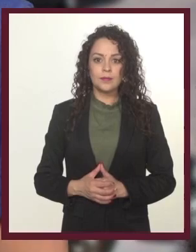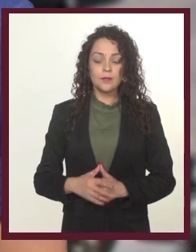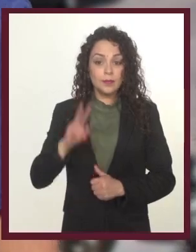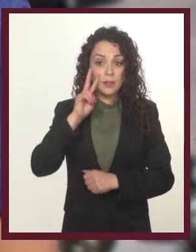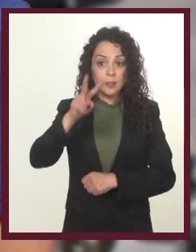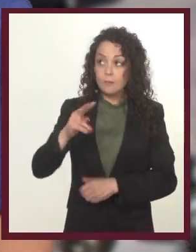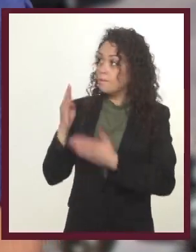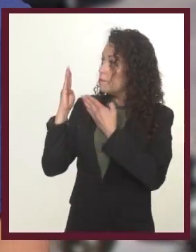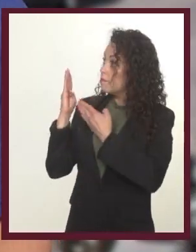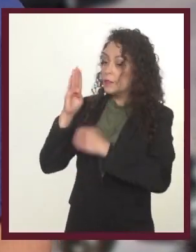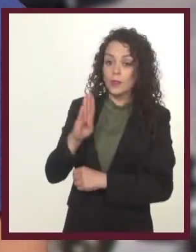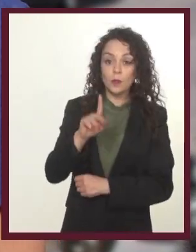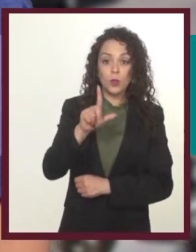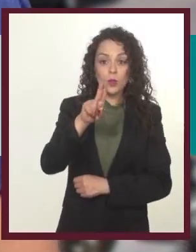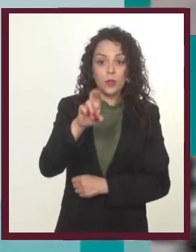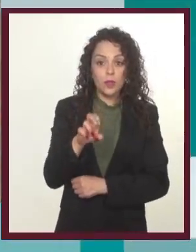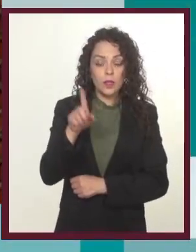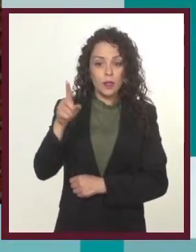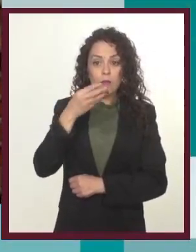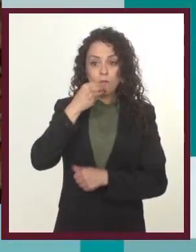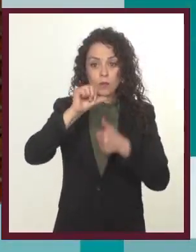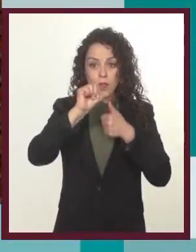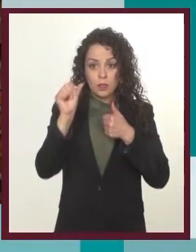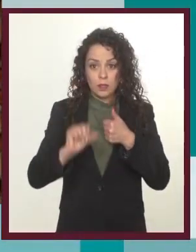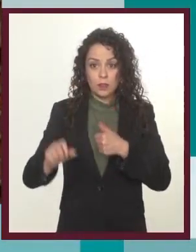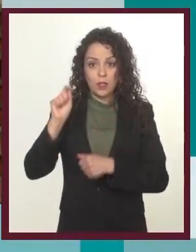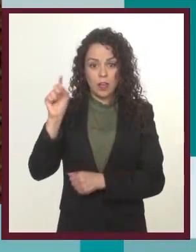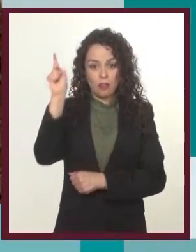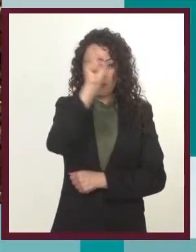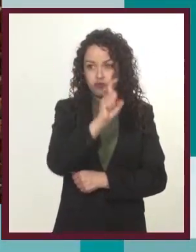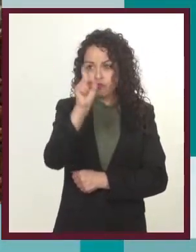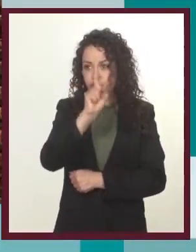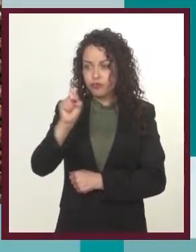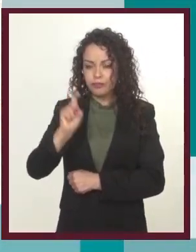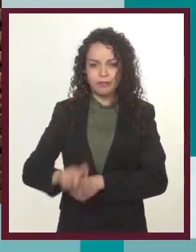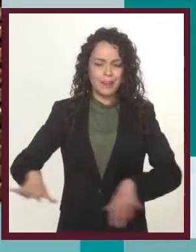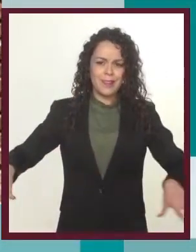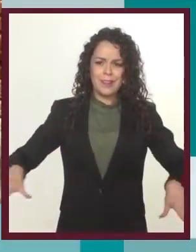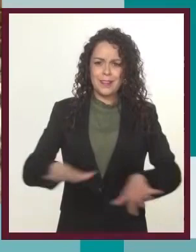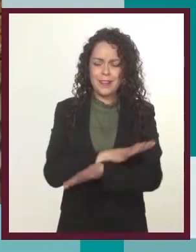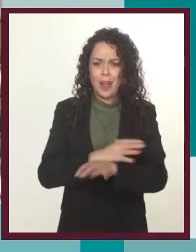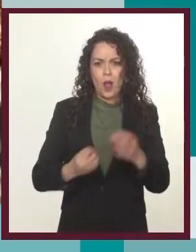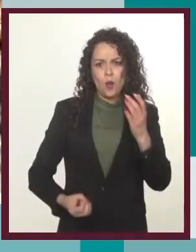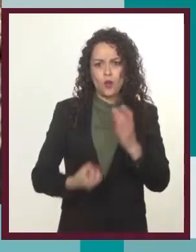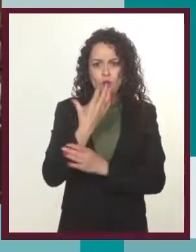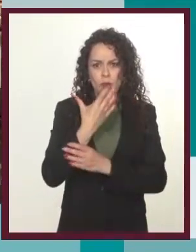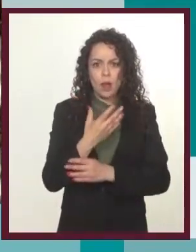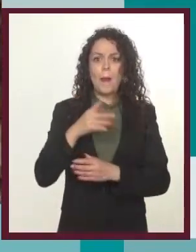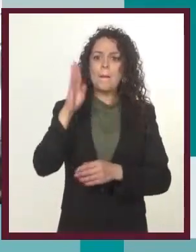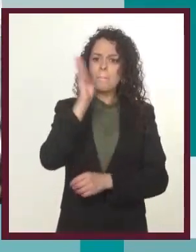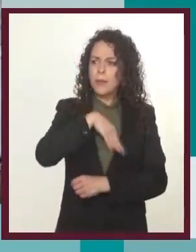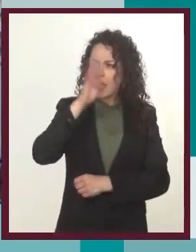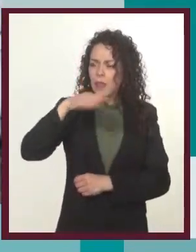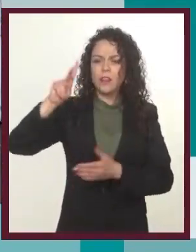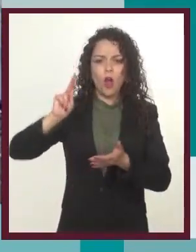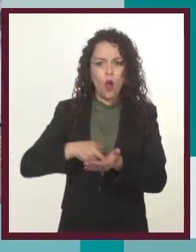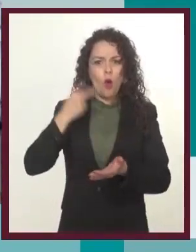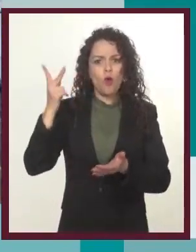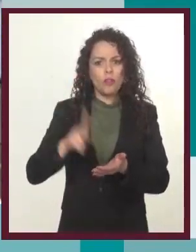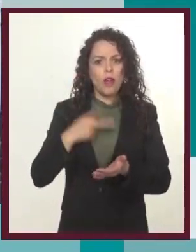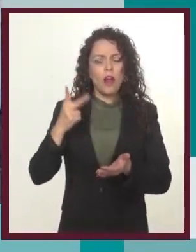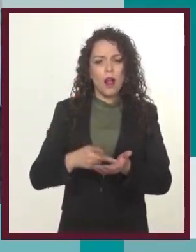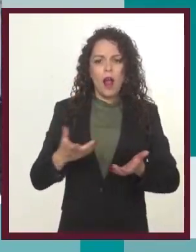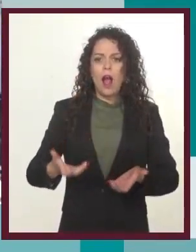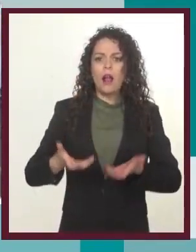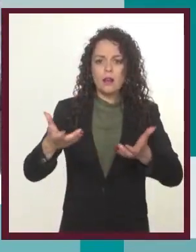¿Y qué me dices de la obra de Blue? Un artista que llevó el mural y el graffiti a otra dimensión, pintando y repintando una y otra